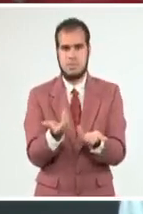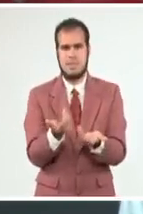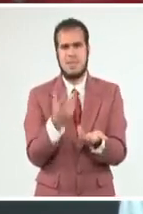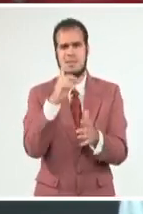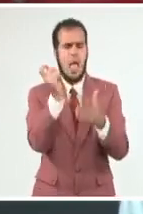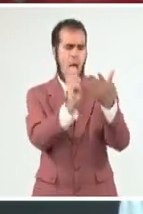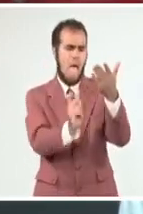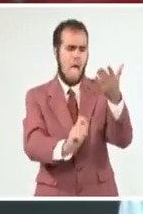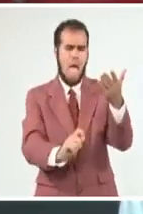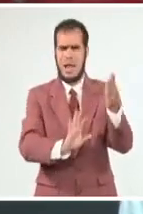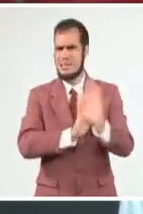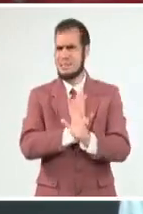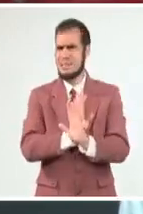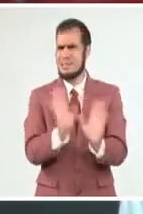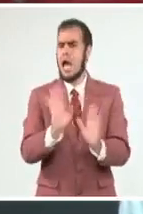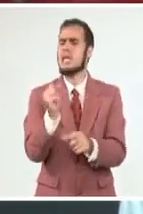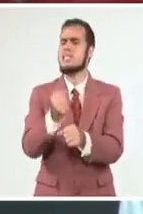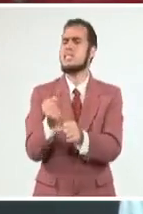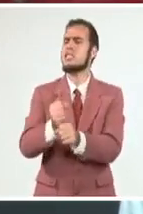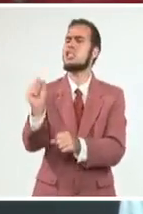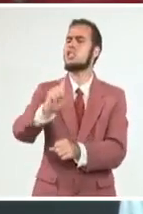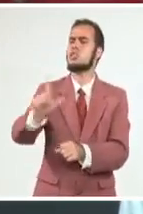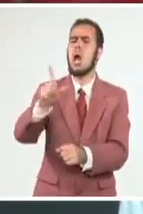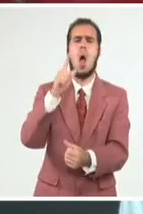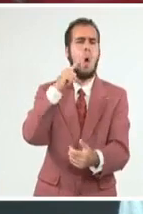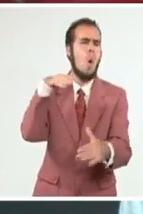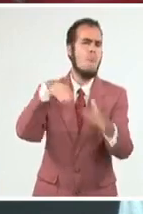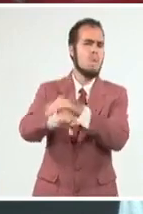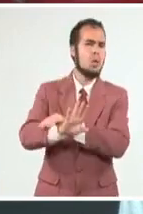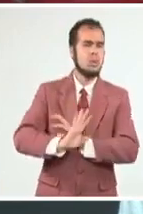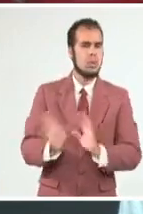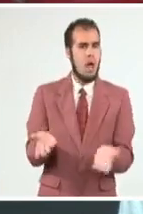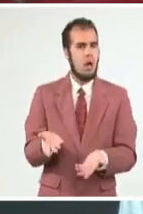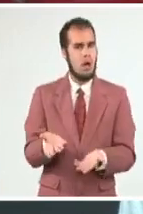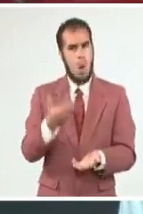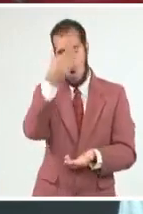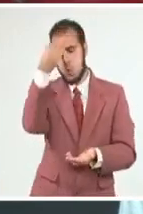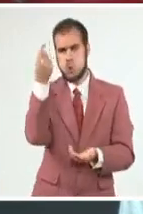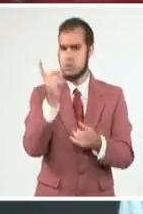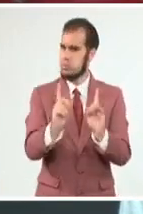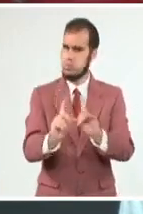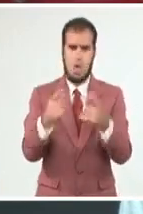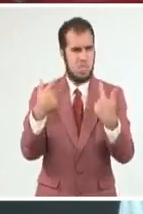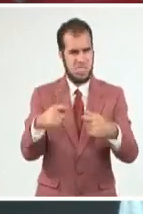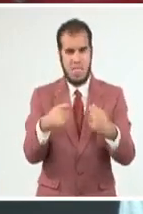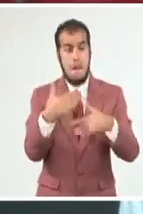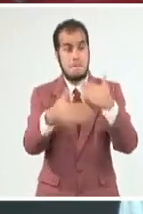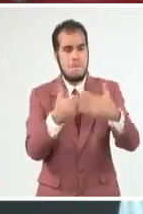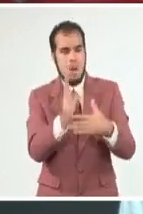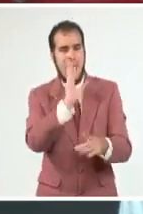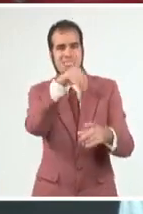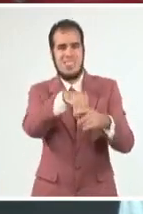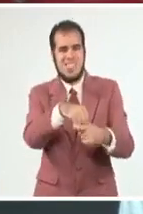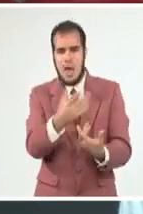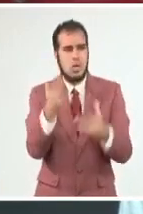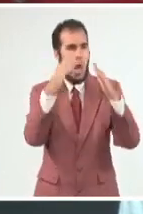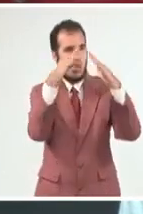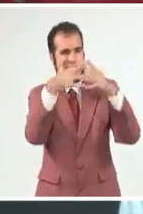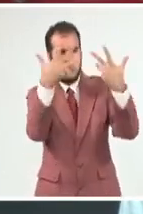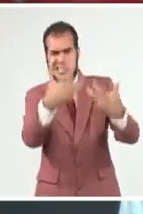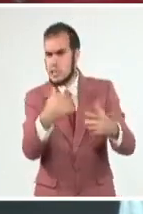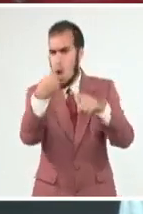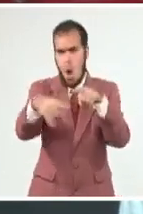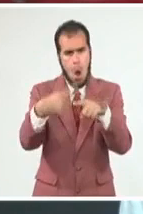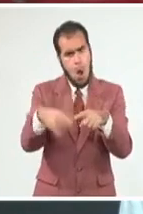planillas de los trabajadores sociales donde estén ratificadas las vulnerabilidades, las condiciones de las propiedades en las que se encuentran,